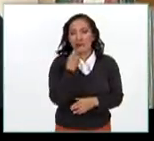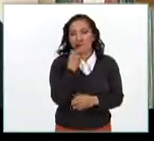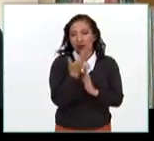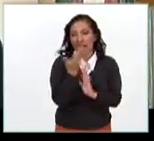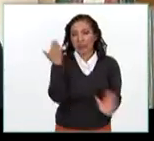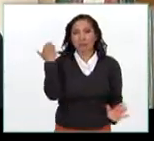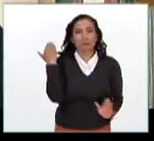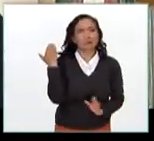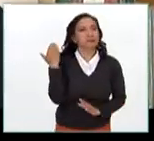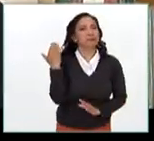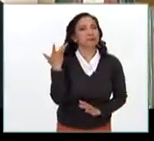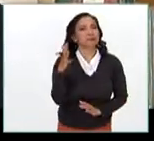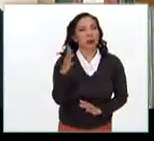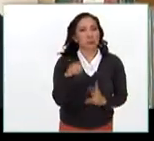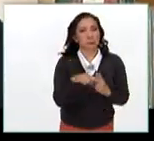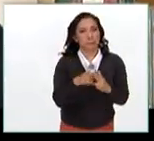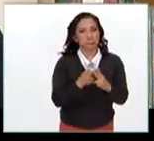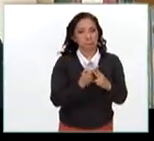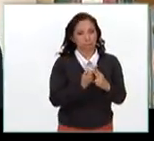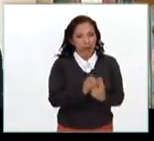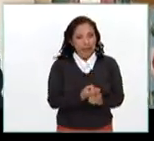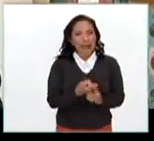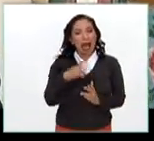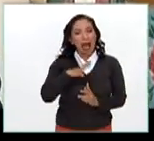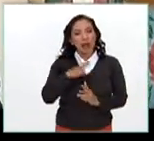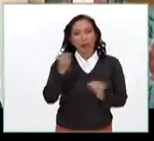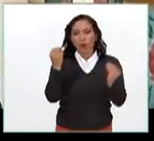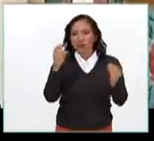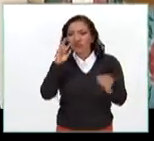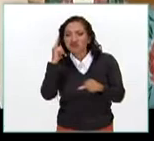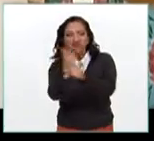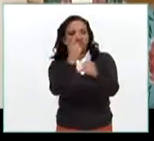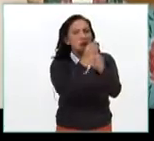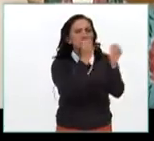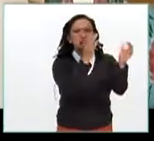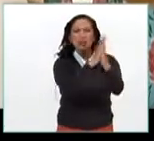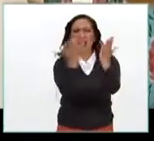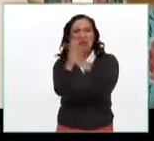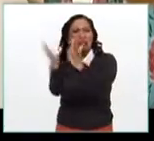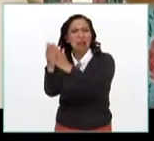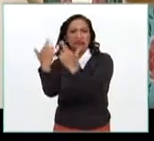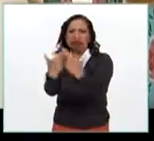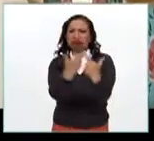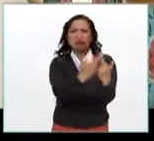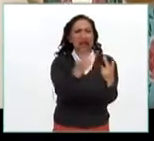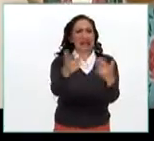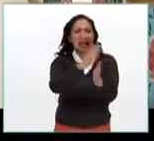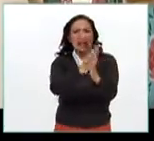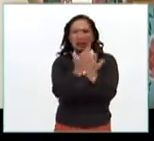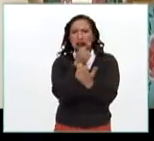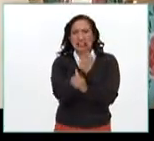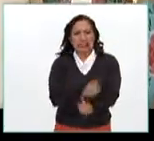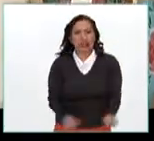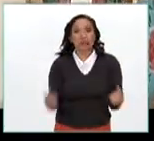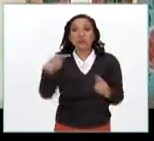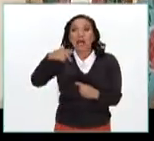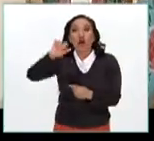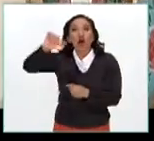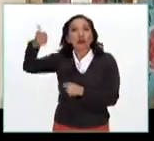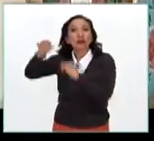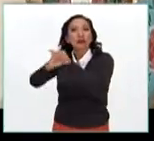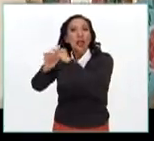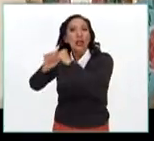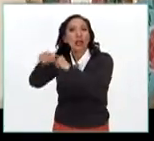algún momento al principio en que hay una sobreoferta, pero también hay otra competencia que es la